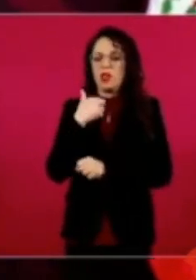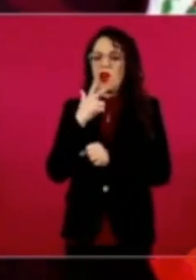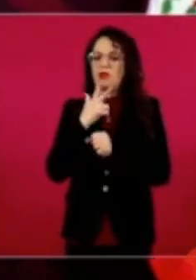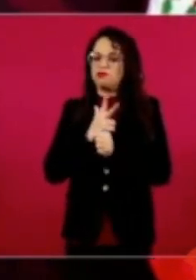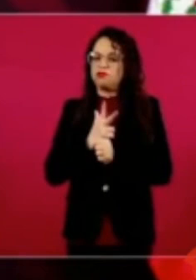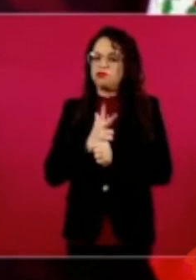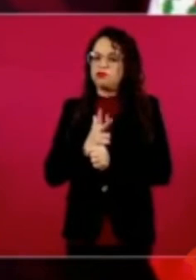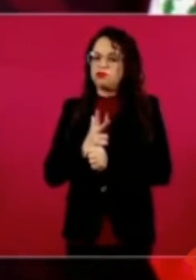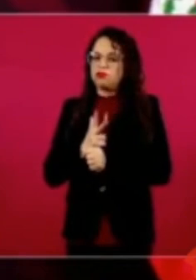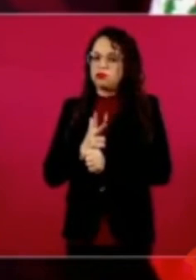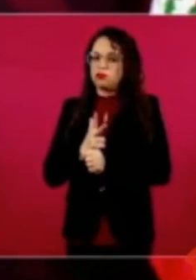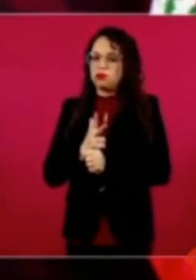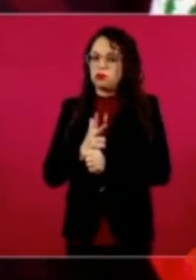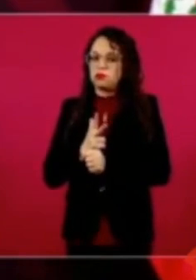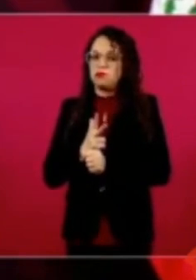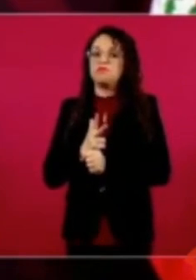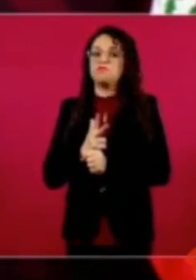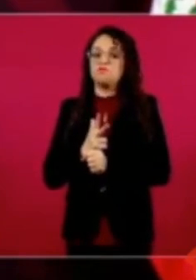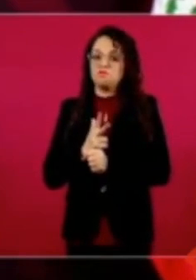predecible.